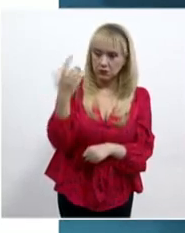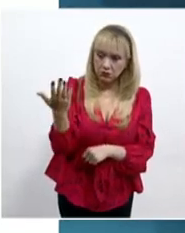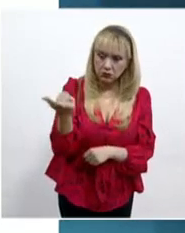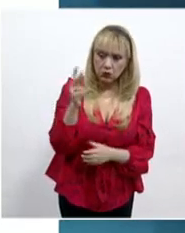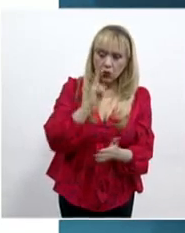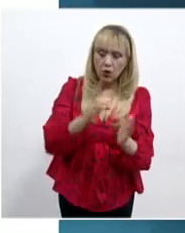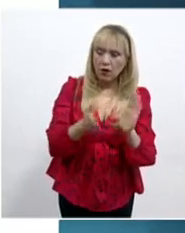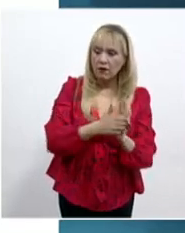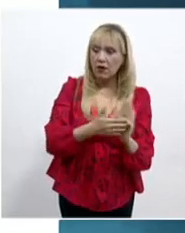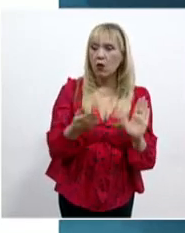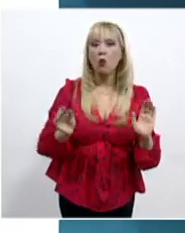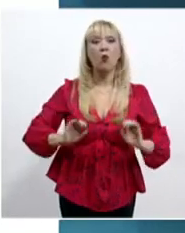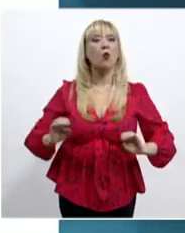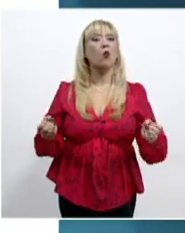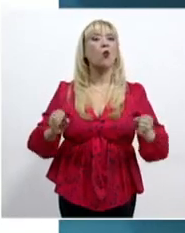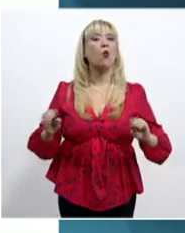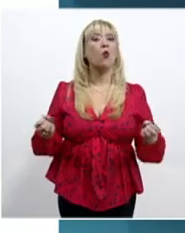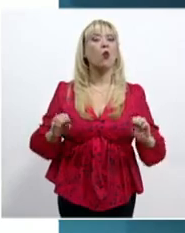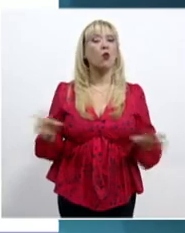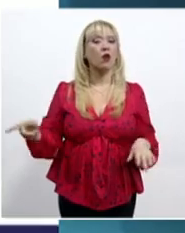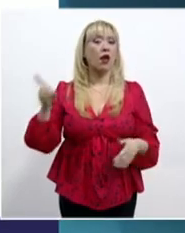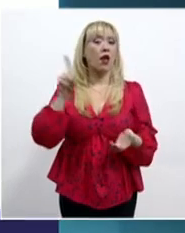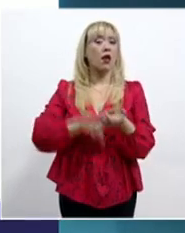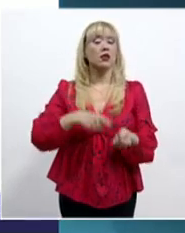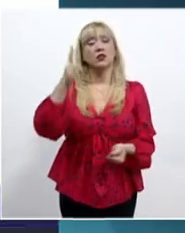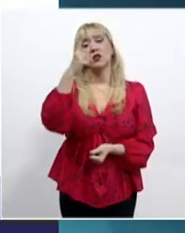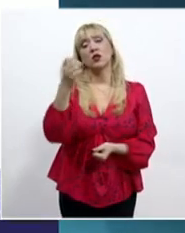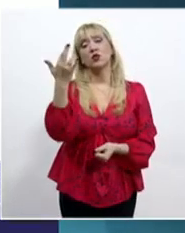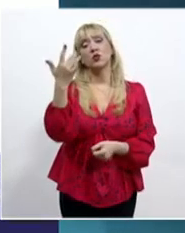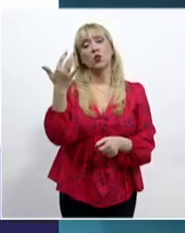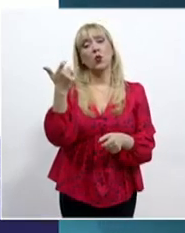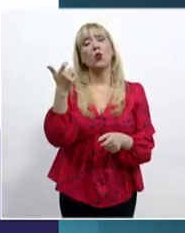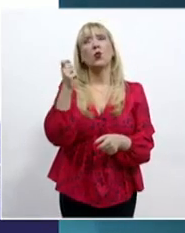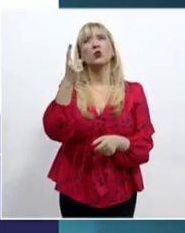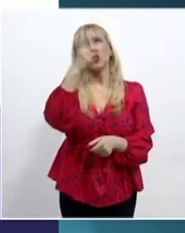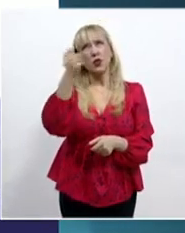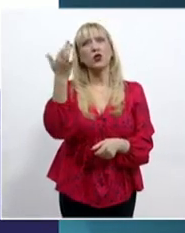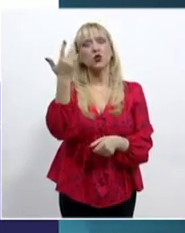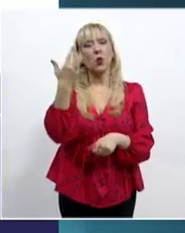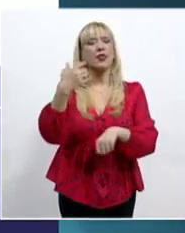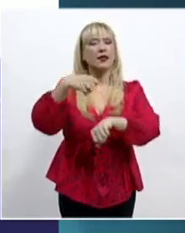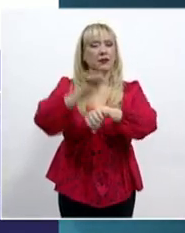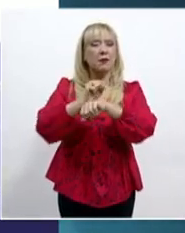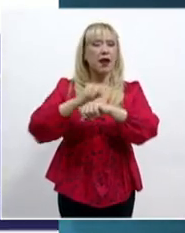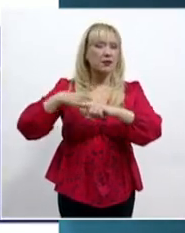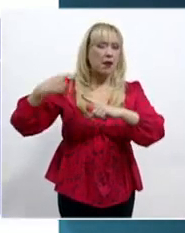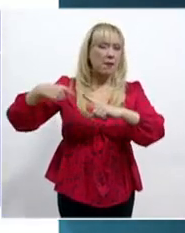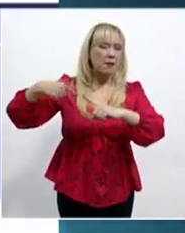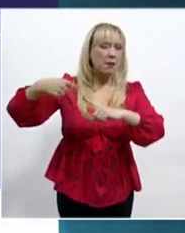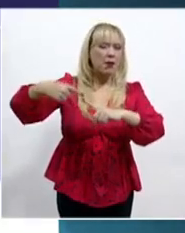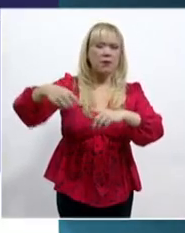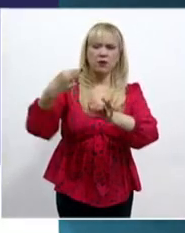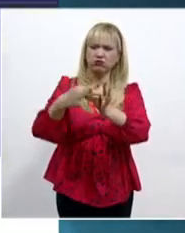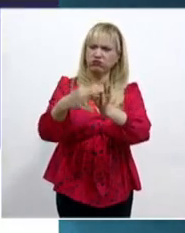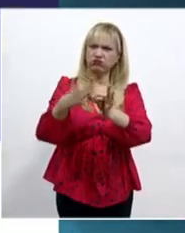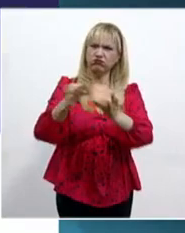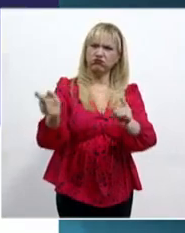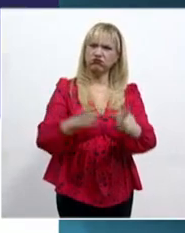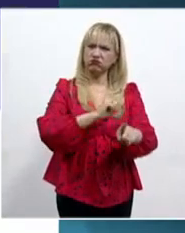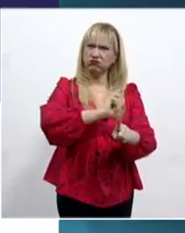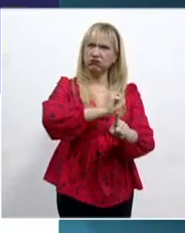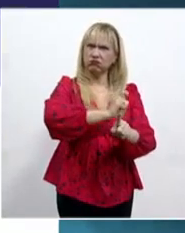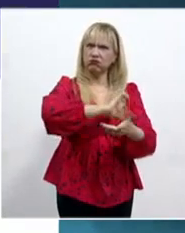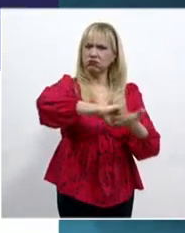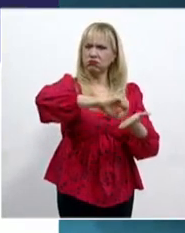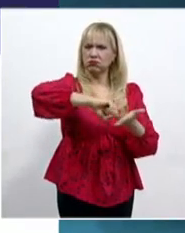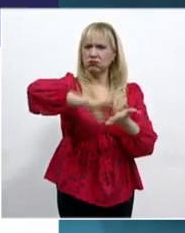trabajador fallecido no había cubierto las 150 semanas de cotización, al argumentar que de las 180 semanas que se le reconocían, le